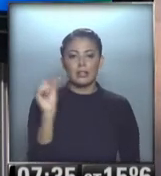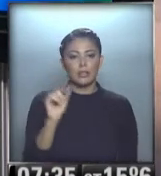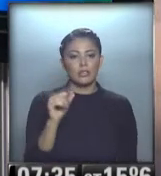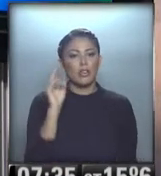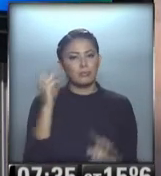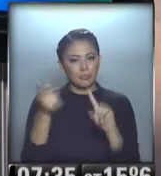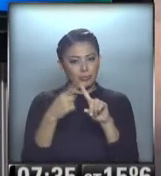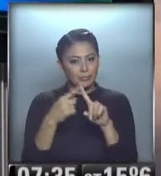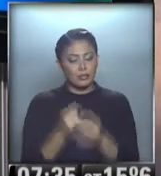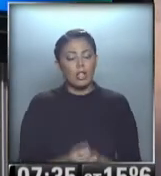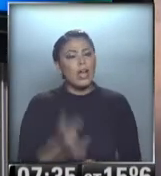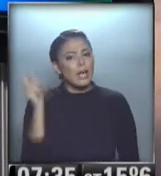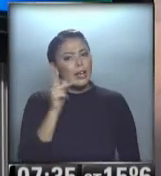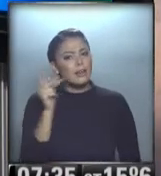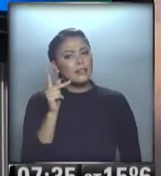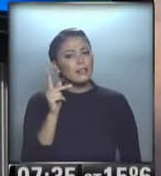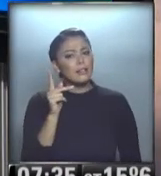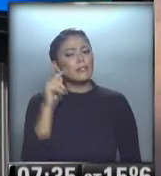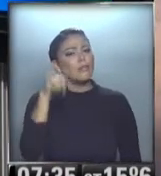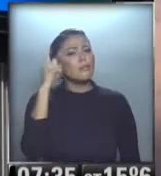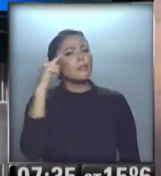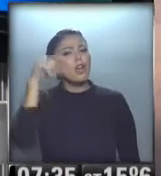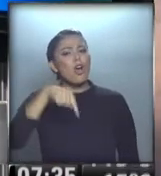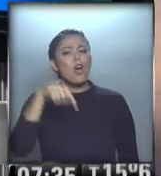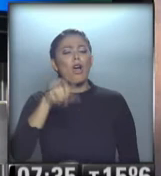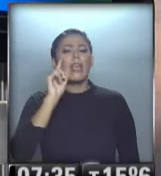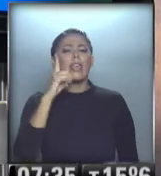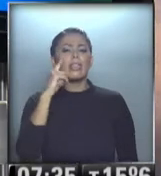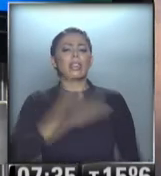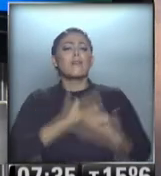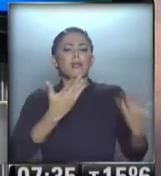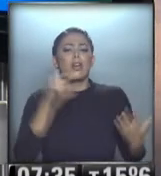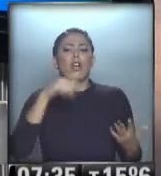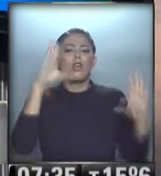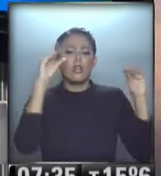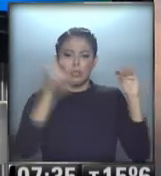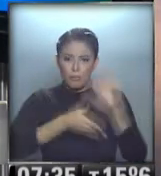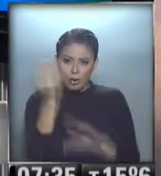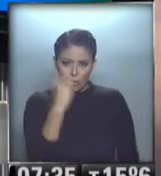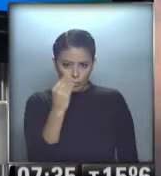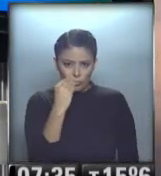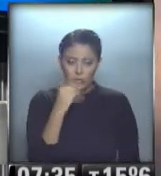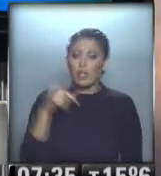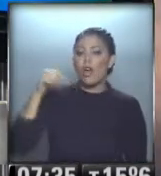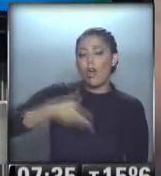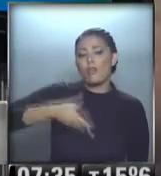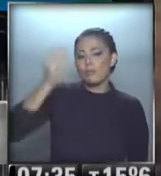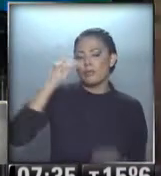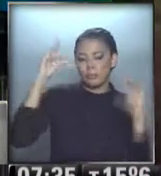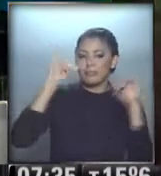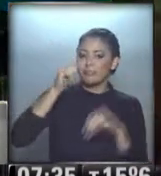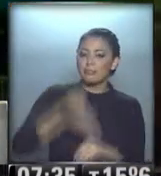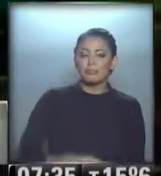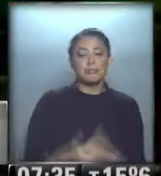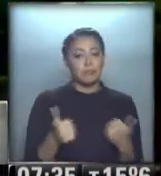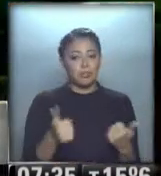ver. Cari, ¿qué pensás hacer hoy para el Día de los Enamorados? Esta noche, ¿vas a salir a cenar? Y voy a salir a cenar, sí.